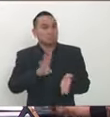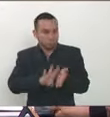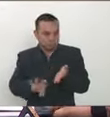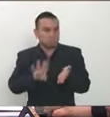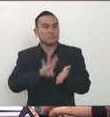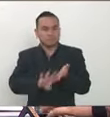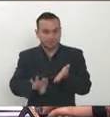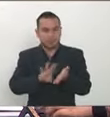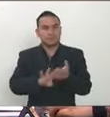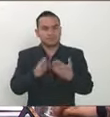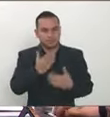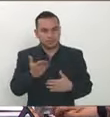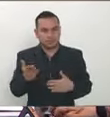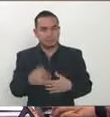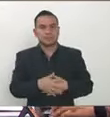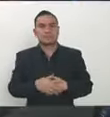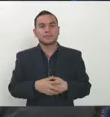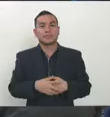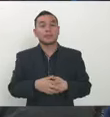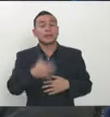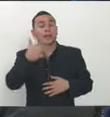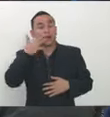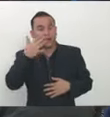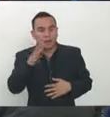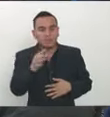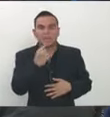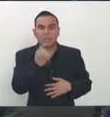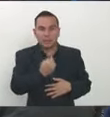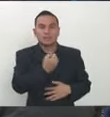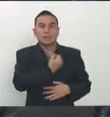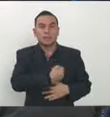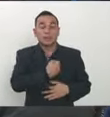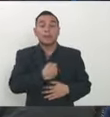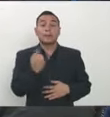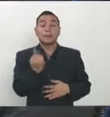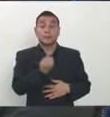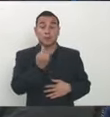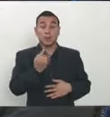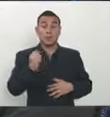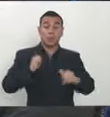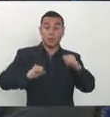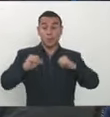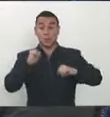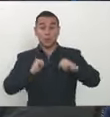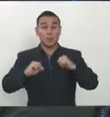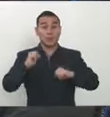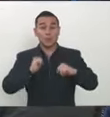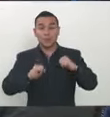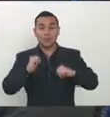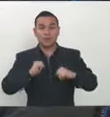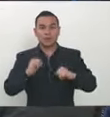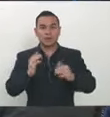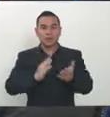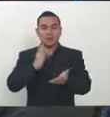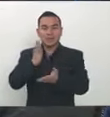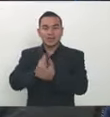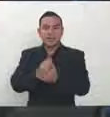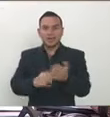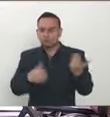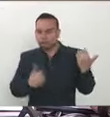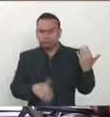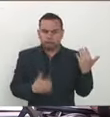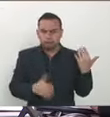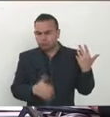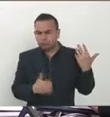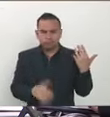pueden hacerle frente a sus recibos. Pero, por ejemplo, los artistas que viven de ir a tocar a los restaurantes o a los bares